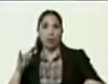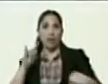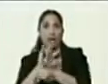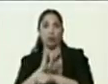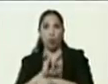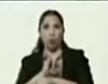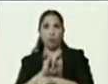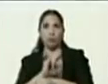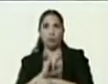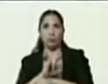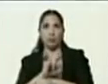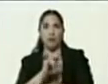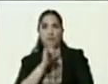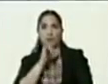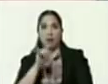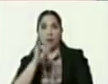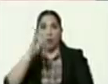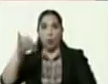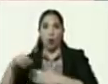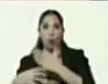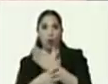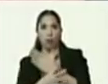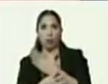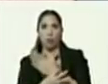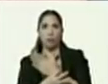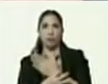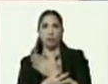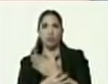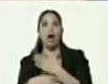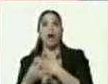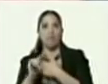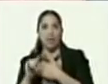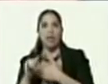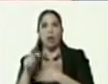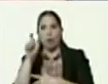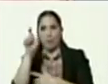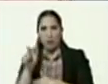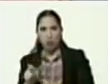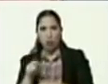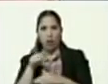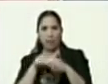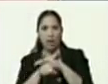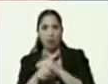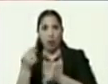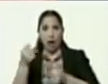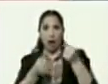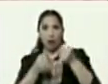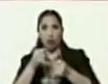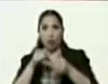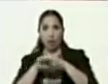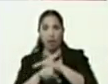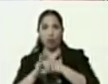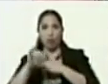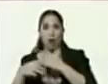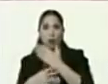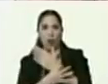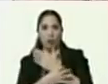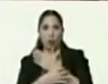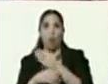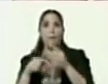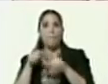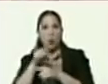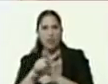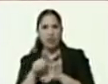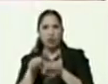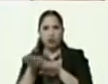le informa a Juan Guaidó que en efecto había un personal allí y por eso se separa la caravana y